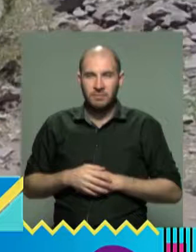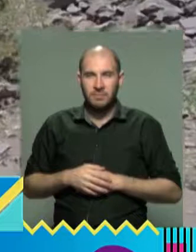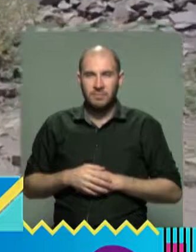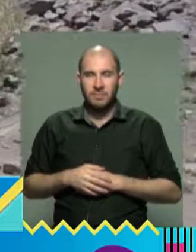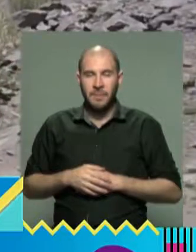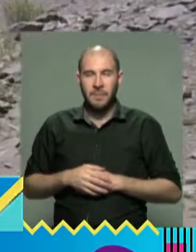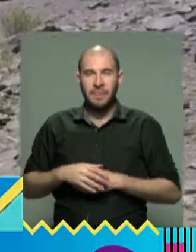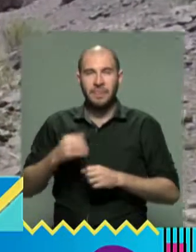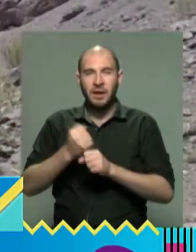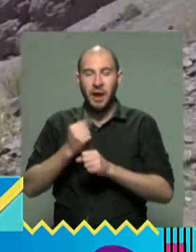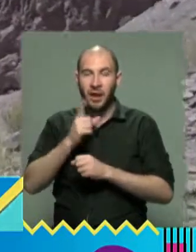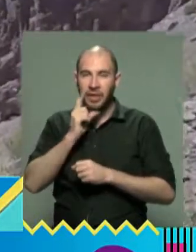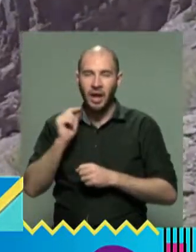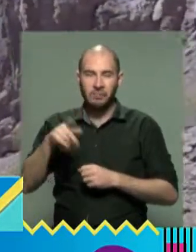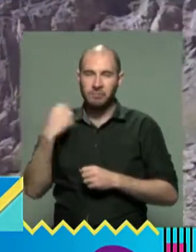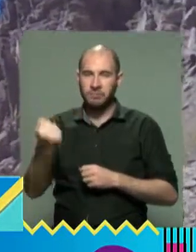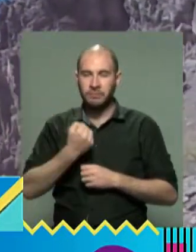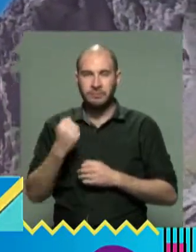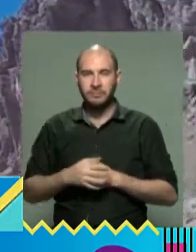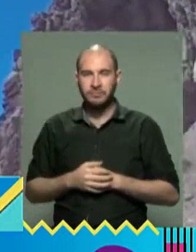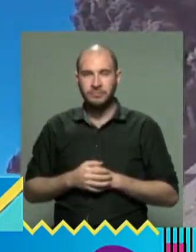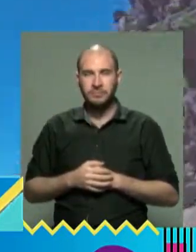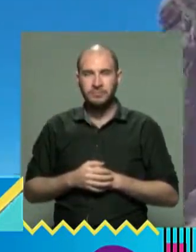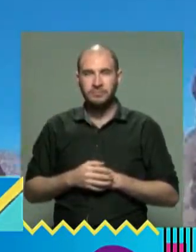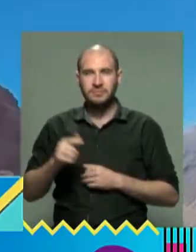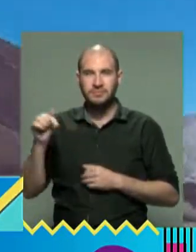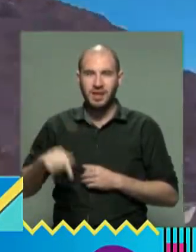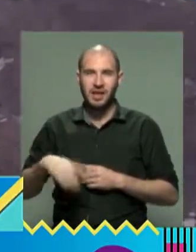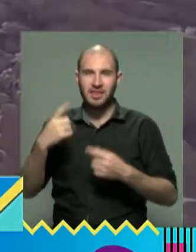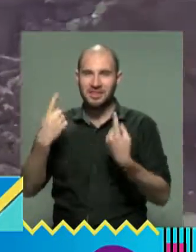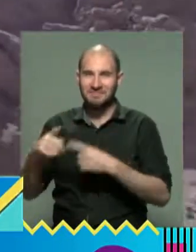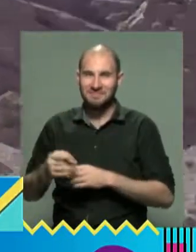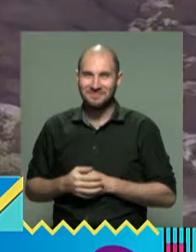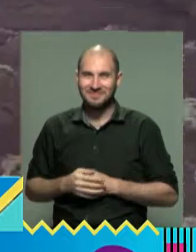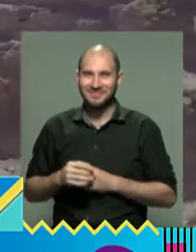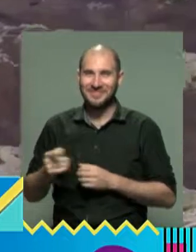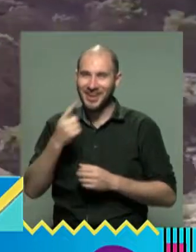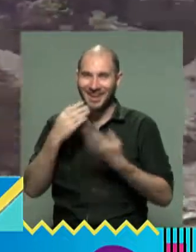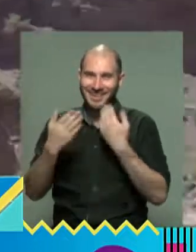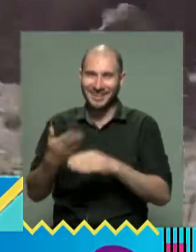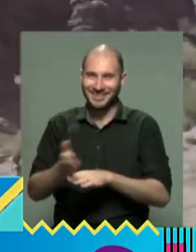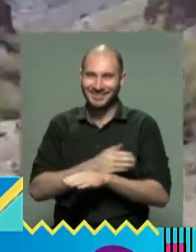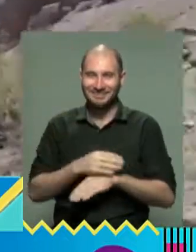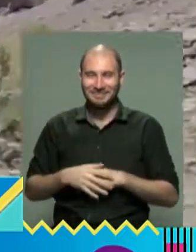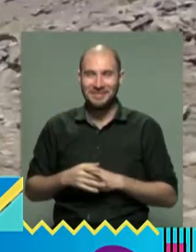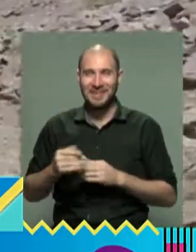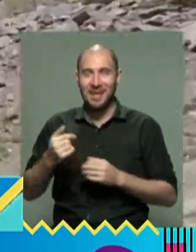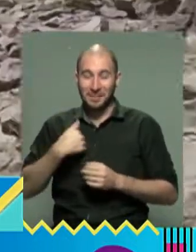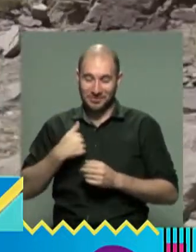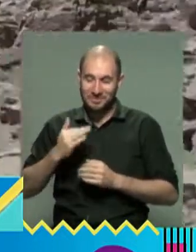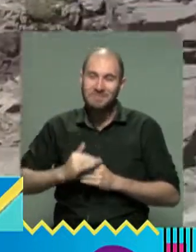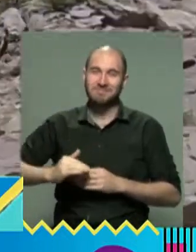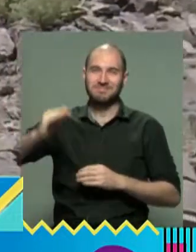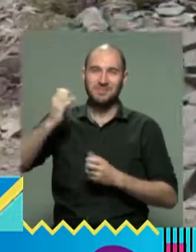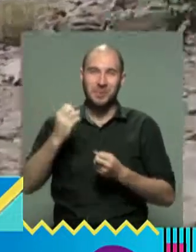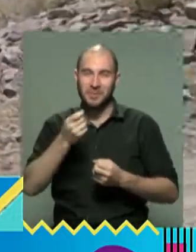el trabajo del guía es fundamental. Y ahí varía mucho lo que hablábamos recién del crecimiento personal, porque vos